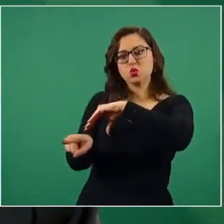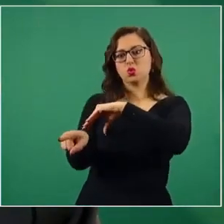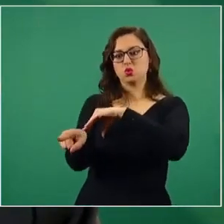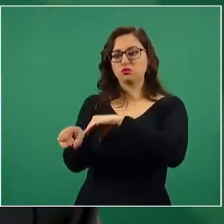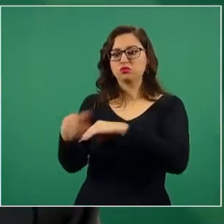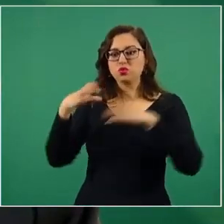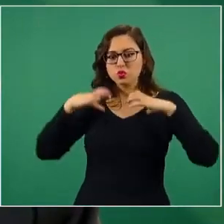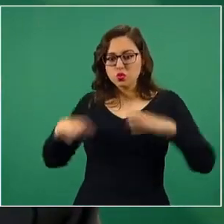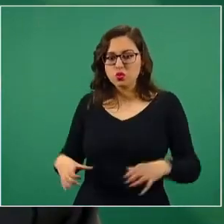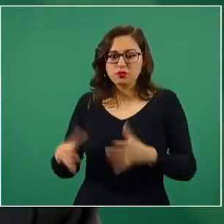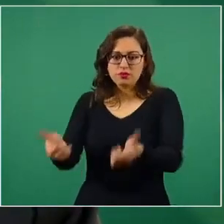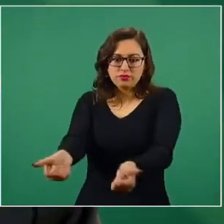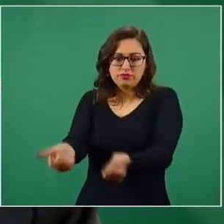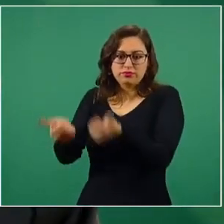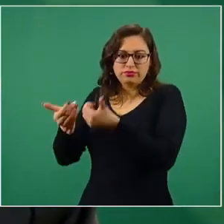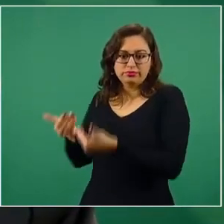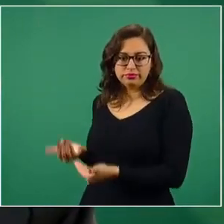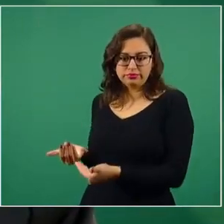cuerpos.